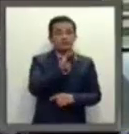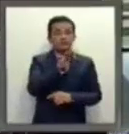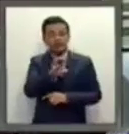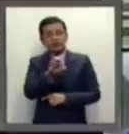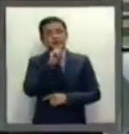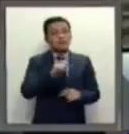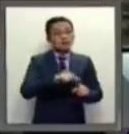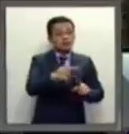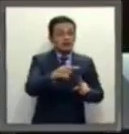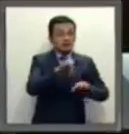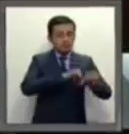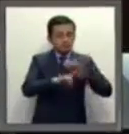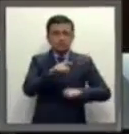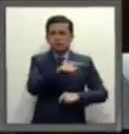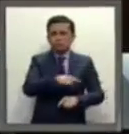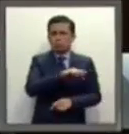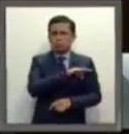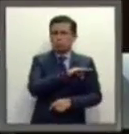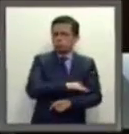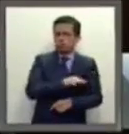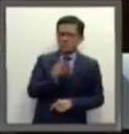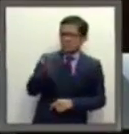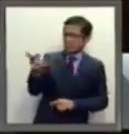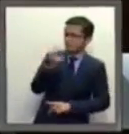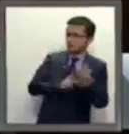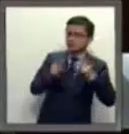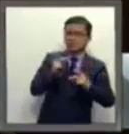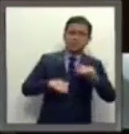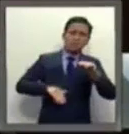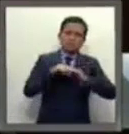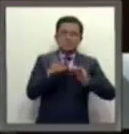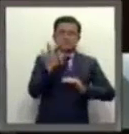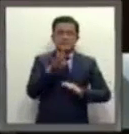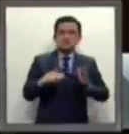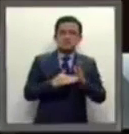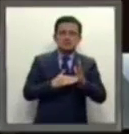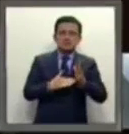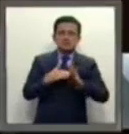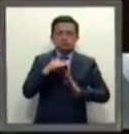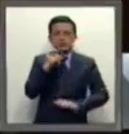subsidiarias podrán contratar una deuda de hasta 10 mil millones de pesos